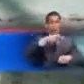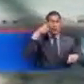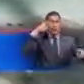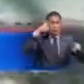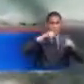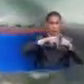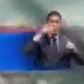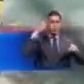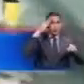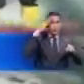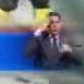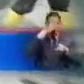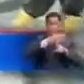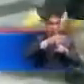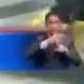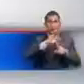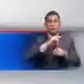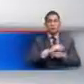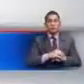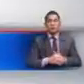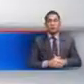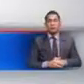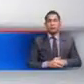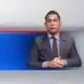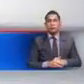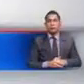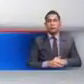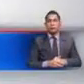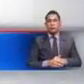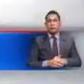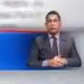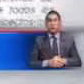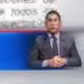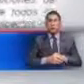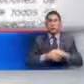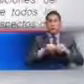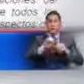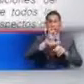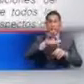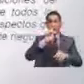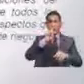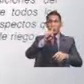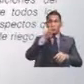hormigonado y seguridad del canal de riego. Se predeterminó glosa por